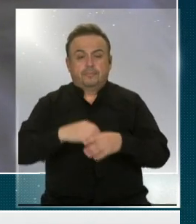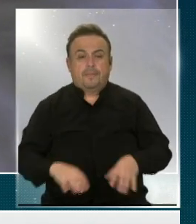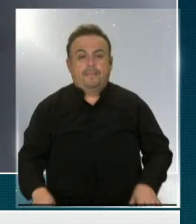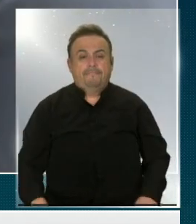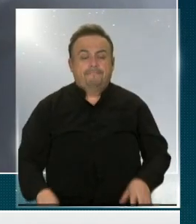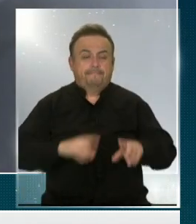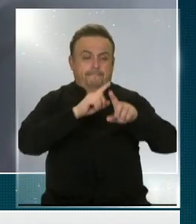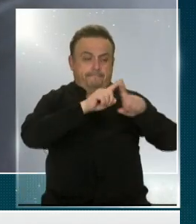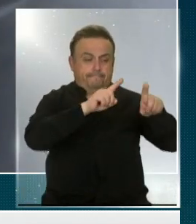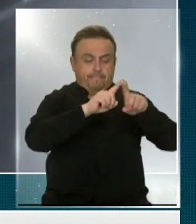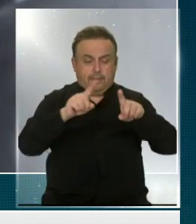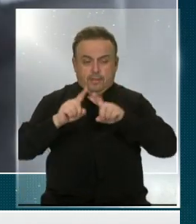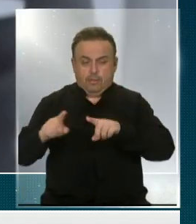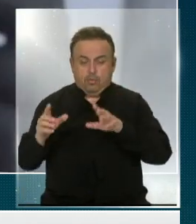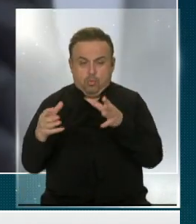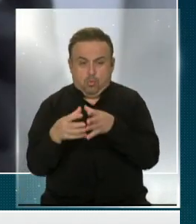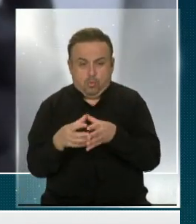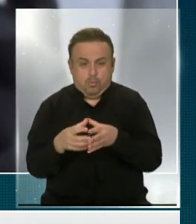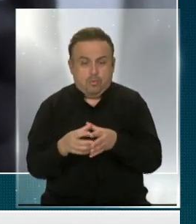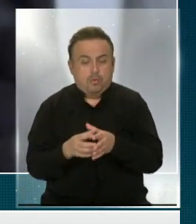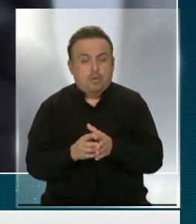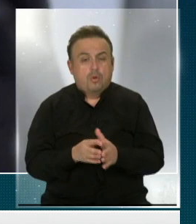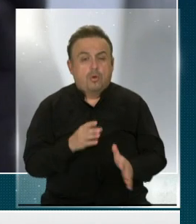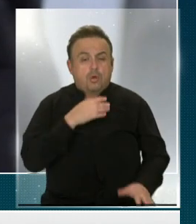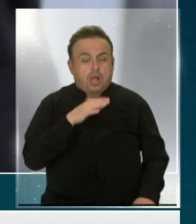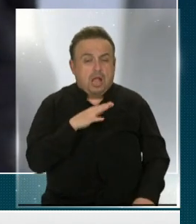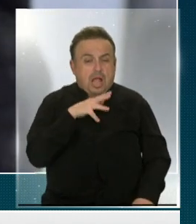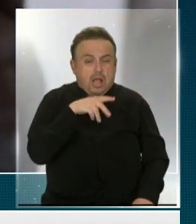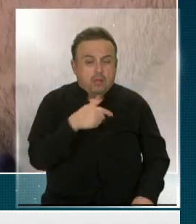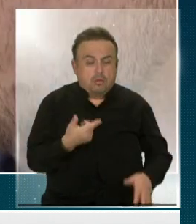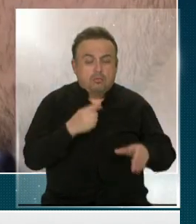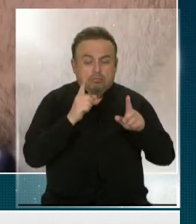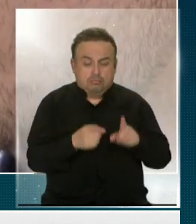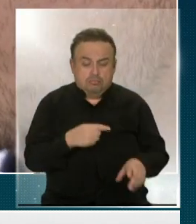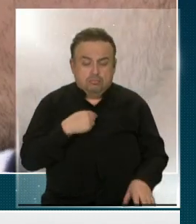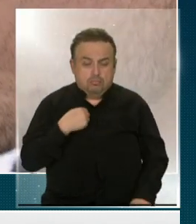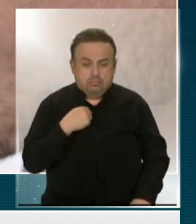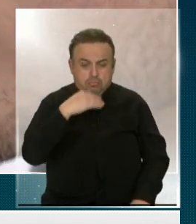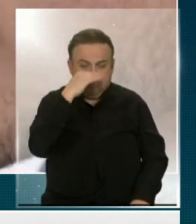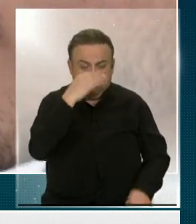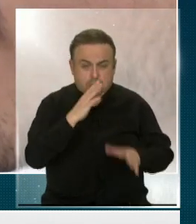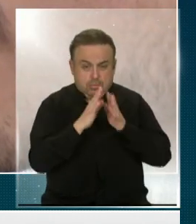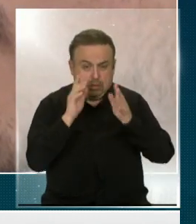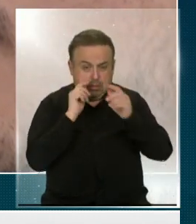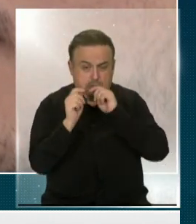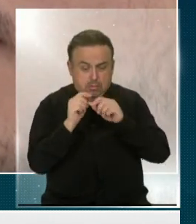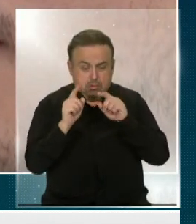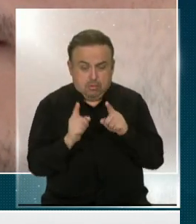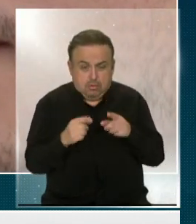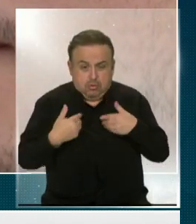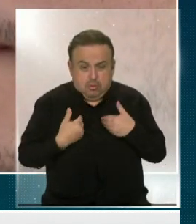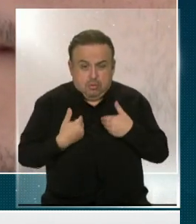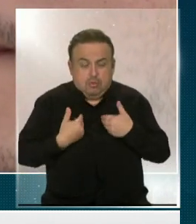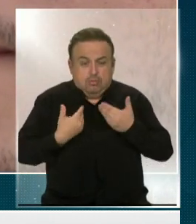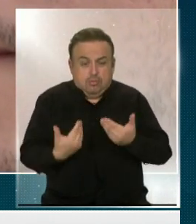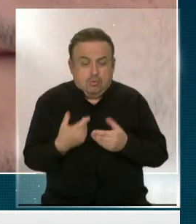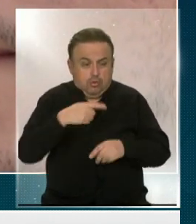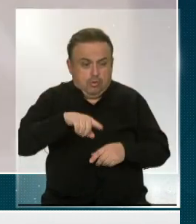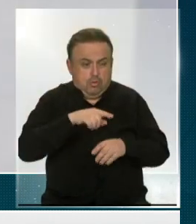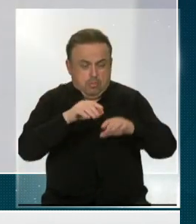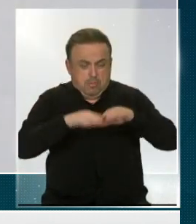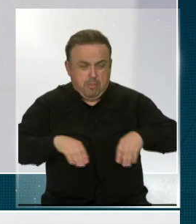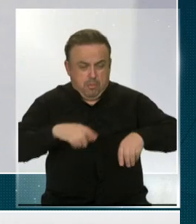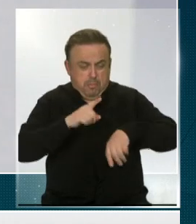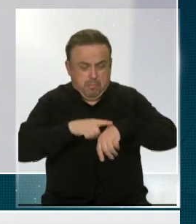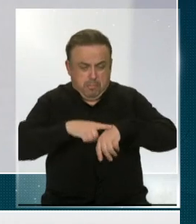diferentes grupos de cardio también adultos mayores y también personas con factores de riesgo pero no necesariamente todos al mismo tiempo